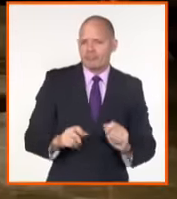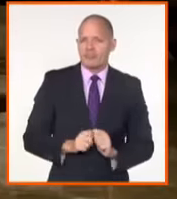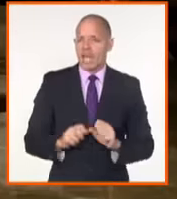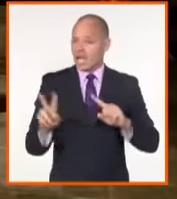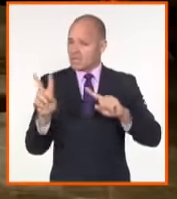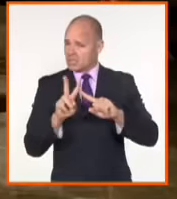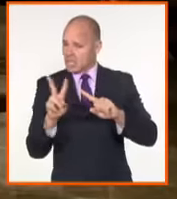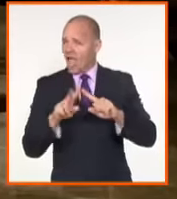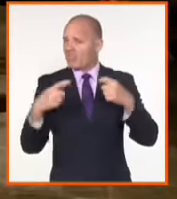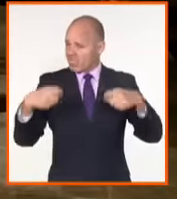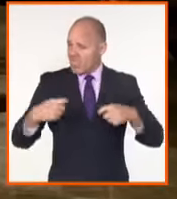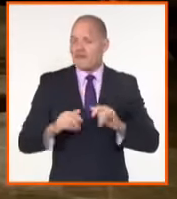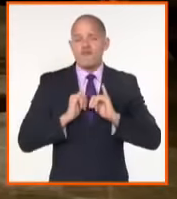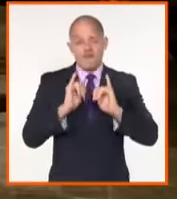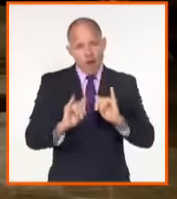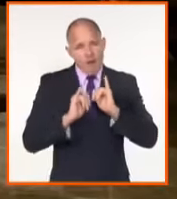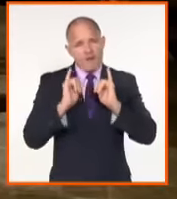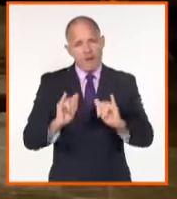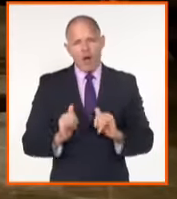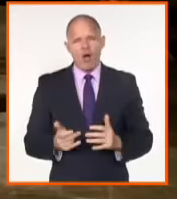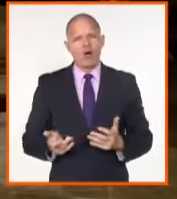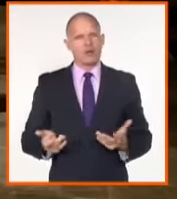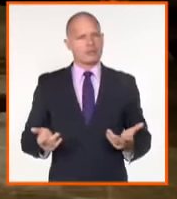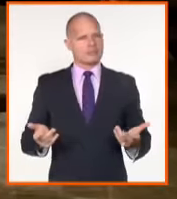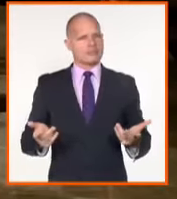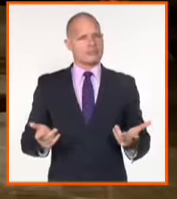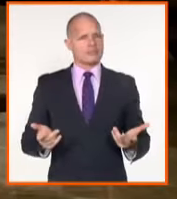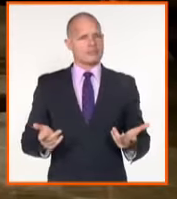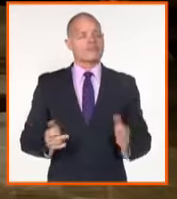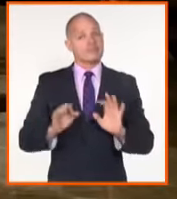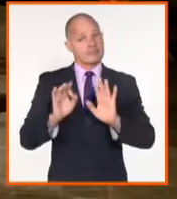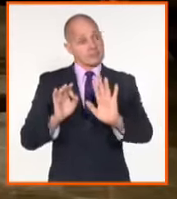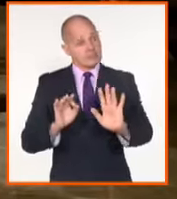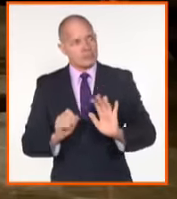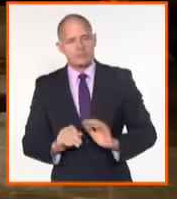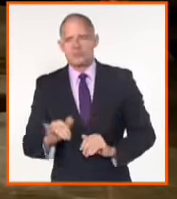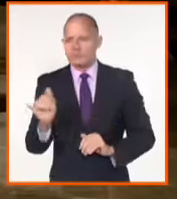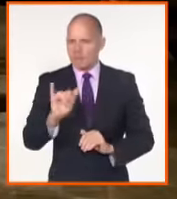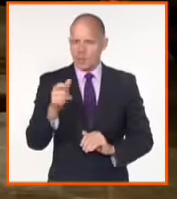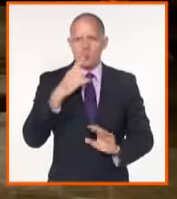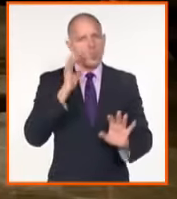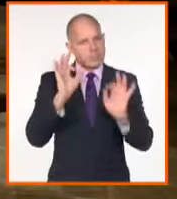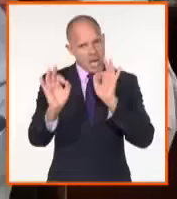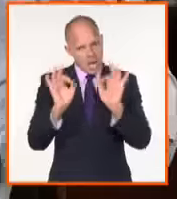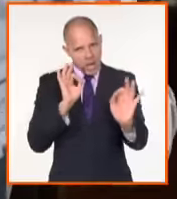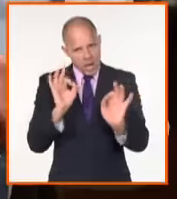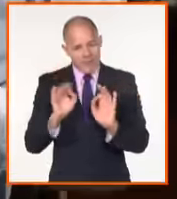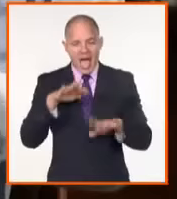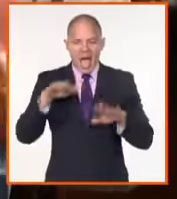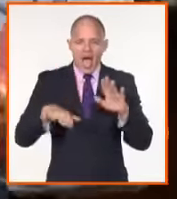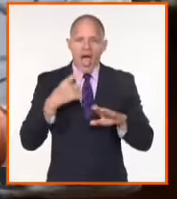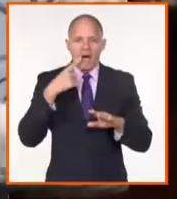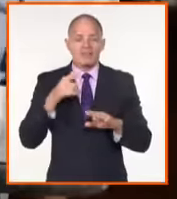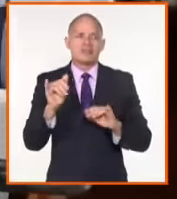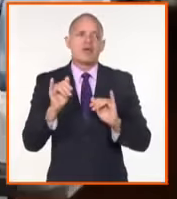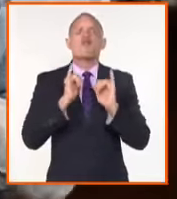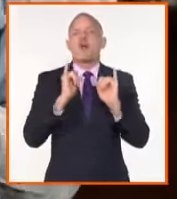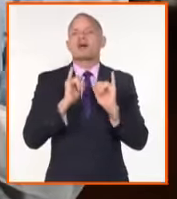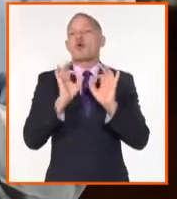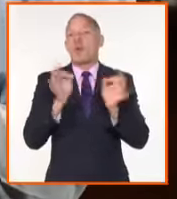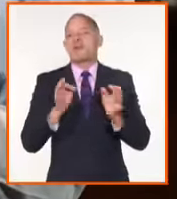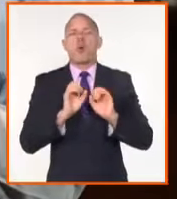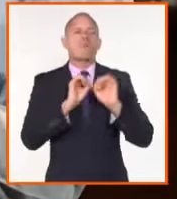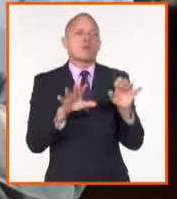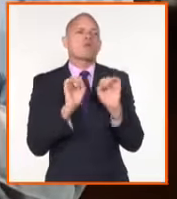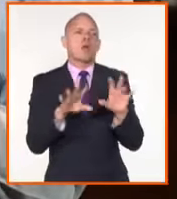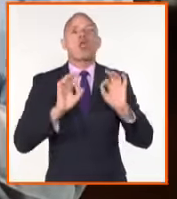con una profesionalidad, porque también abarrotar de alguna información a la gente, si eso no se hace de